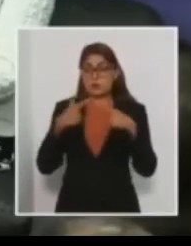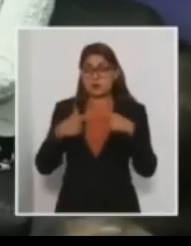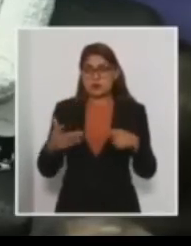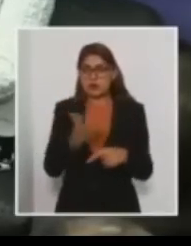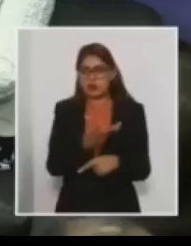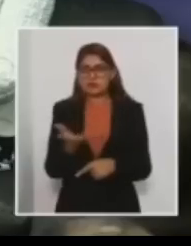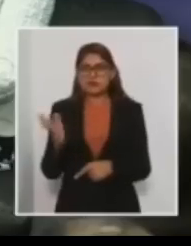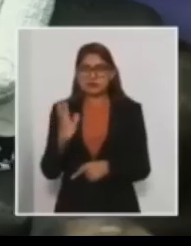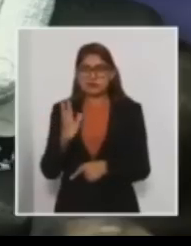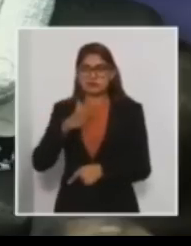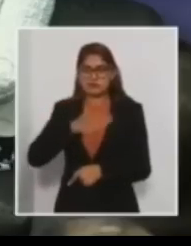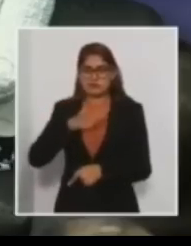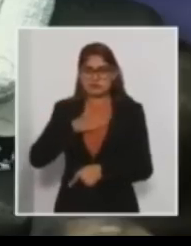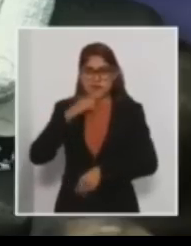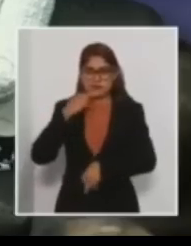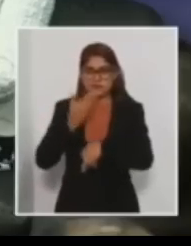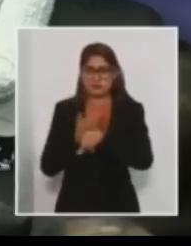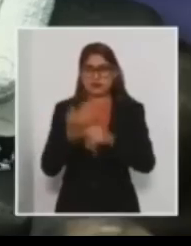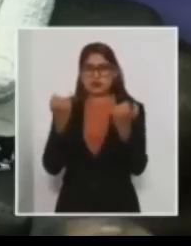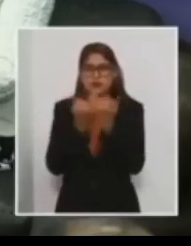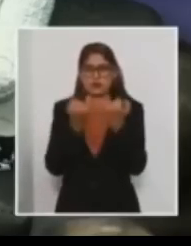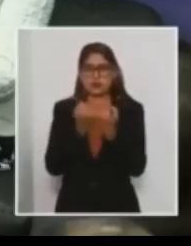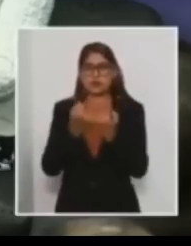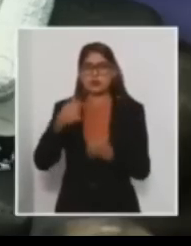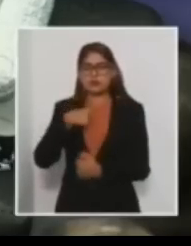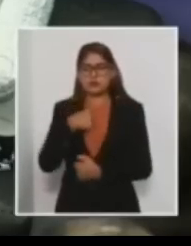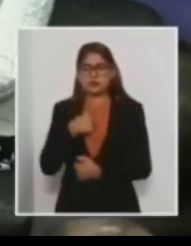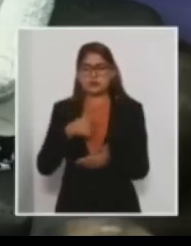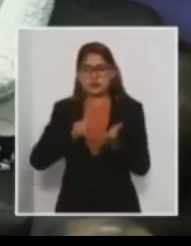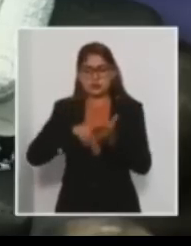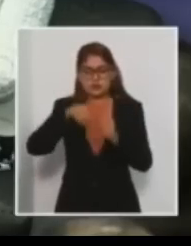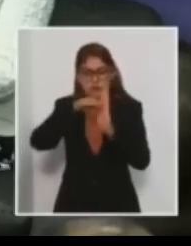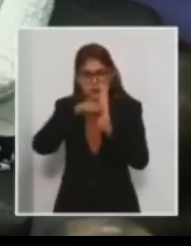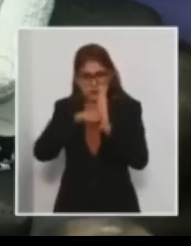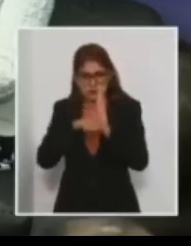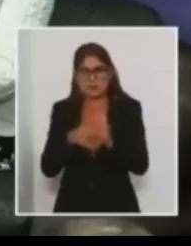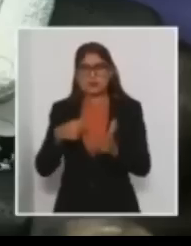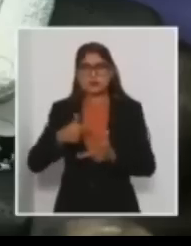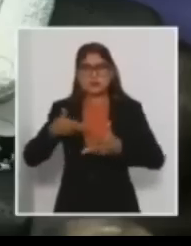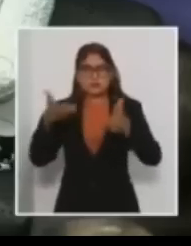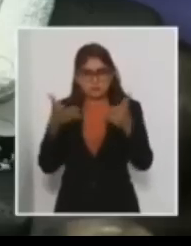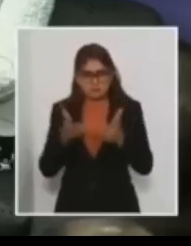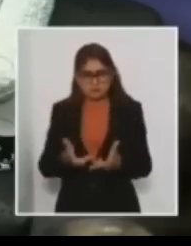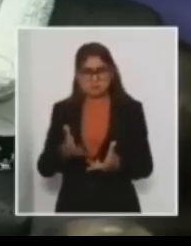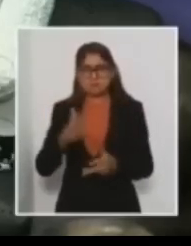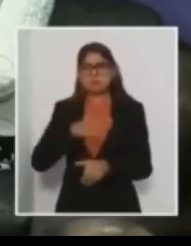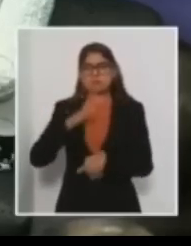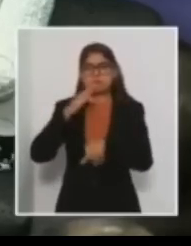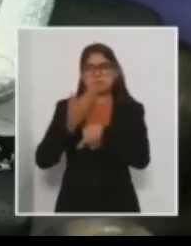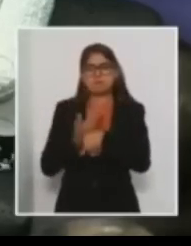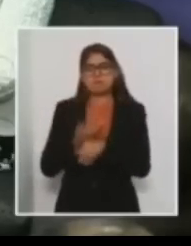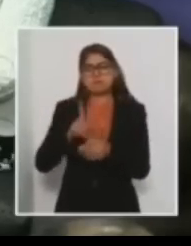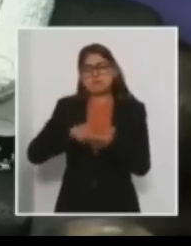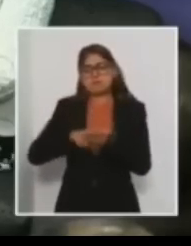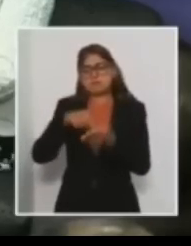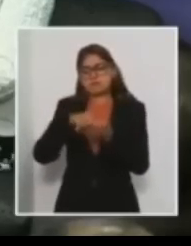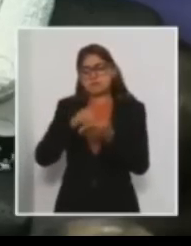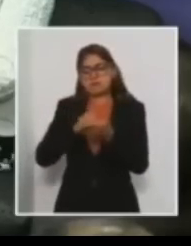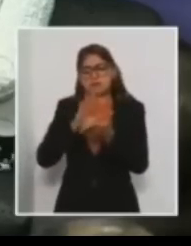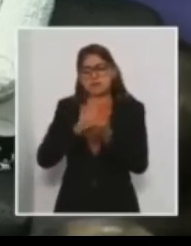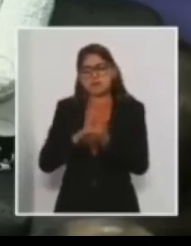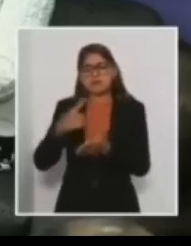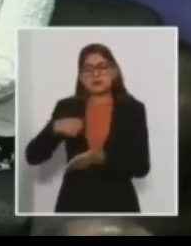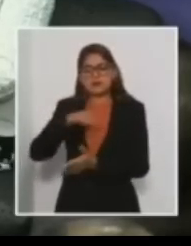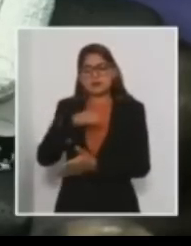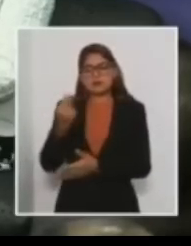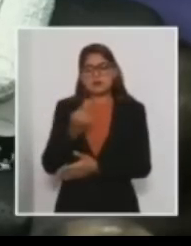personas. He ahí los principios que marcan nuestra actuación y a partir de los cuales habremos